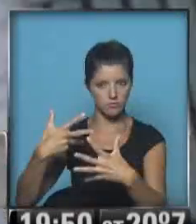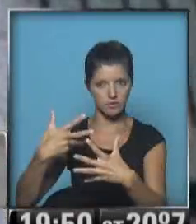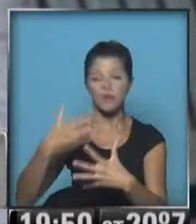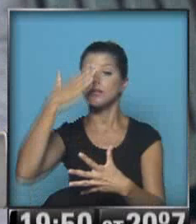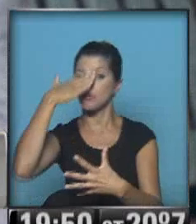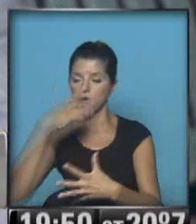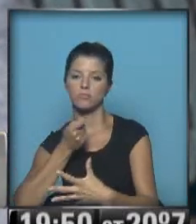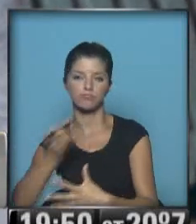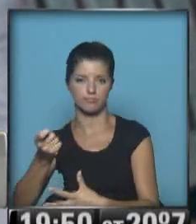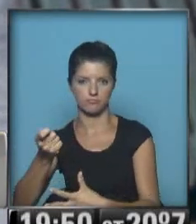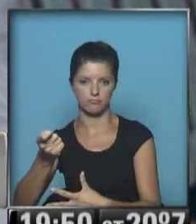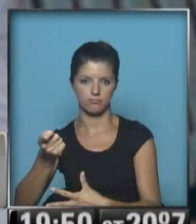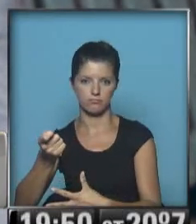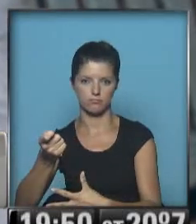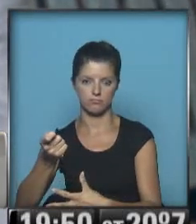fue